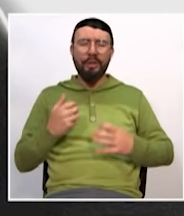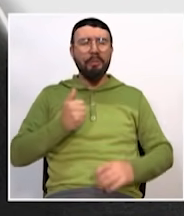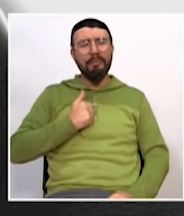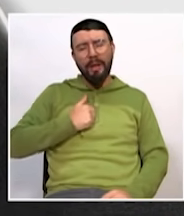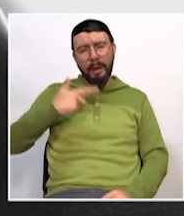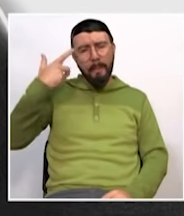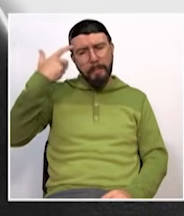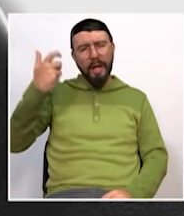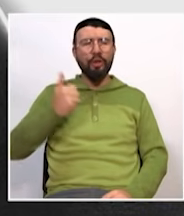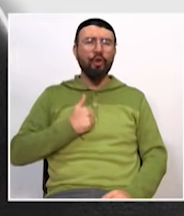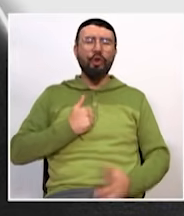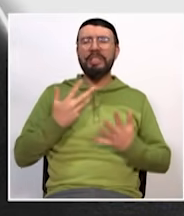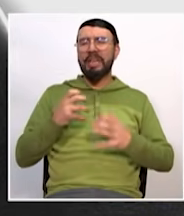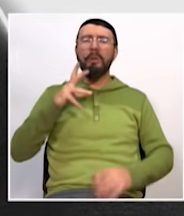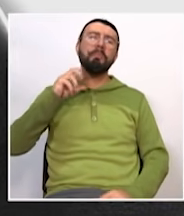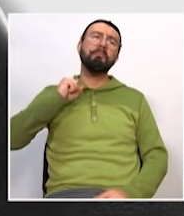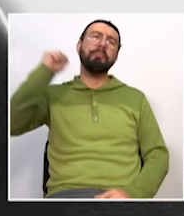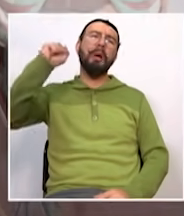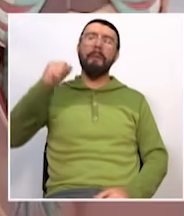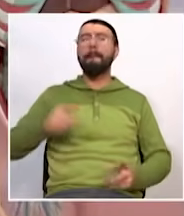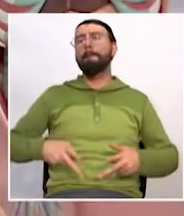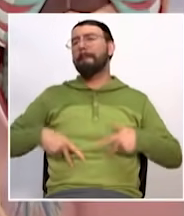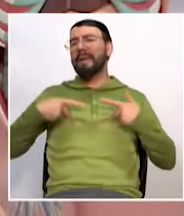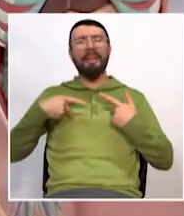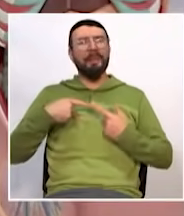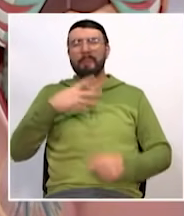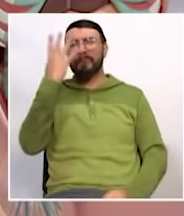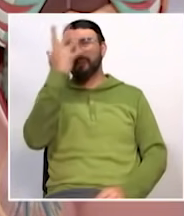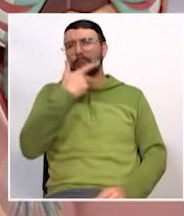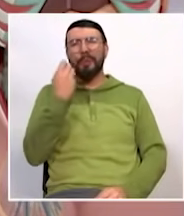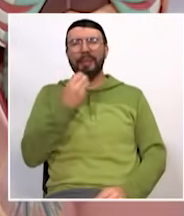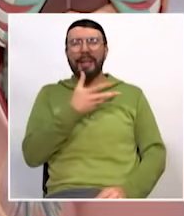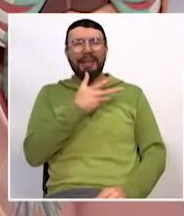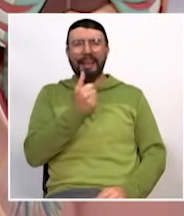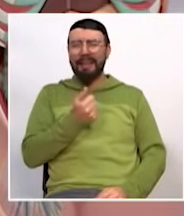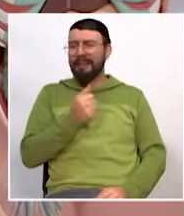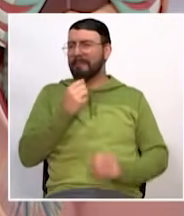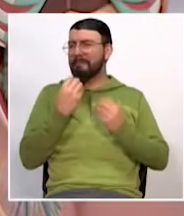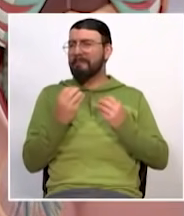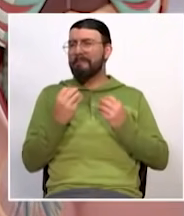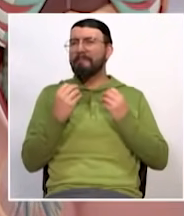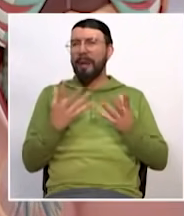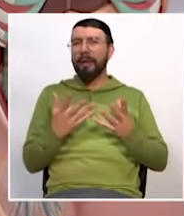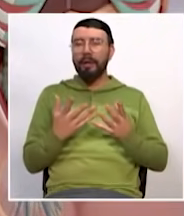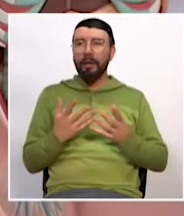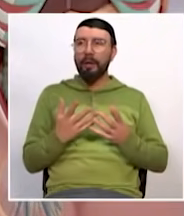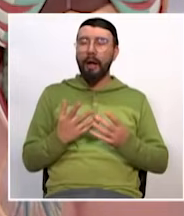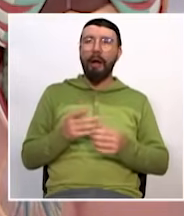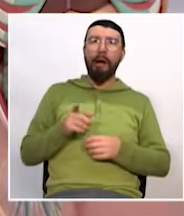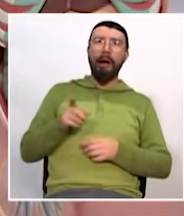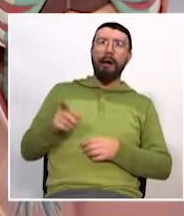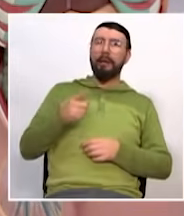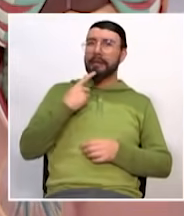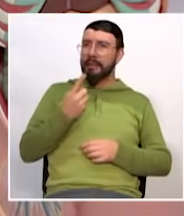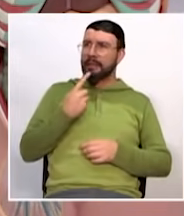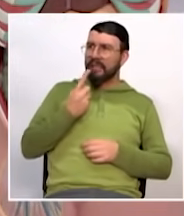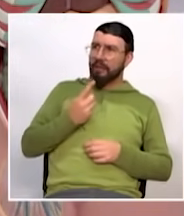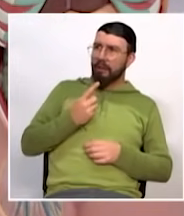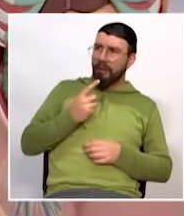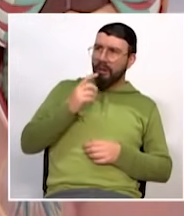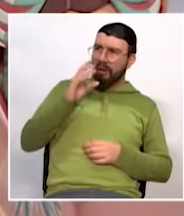morirse que la vida perdió su encanto su atractivo esa persona está clara a través de lo que está comunicando